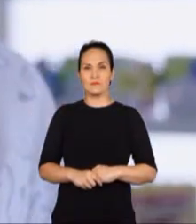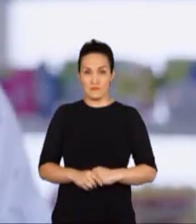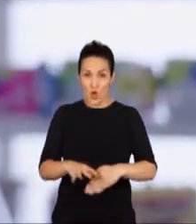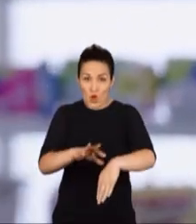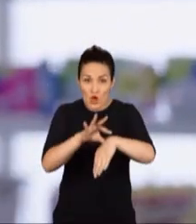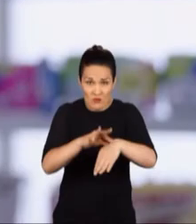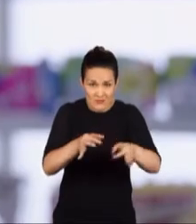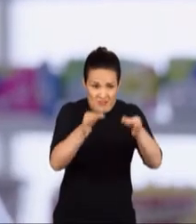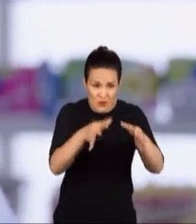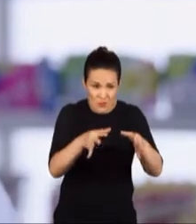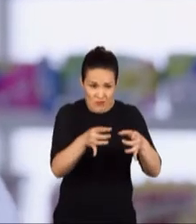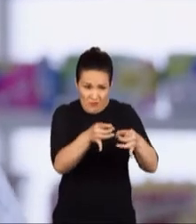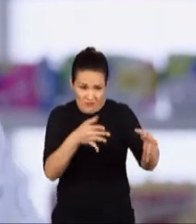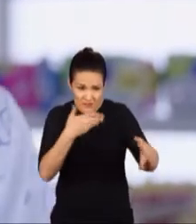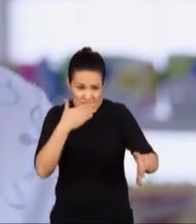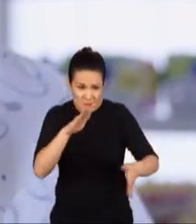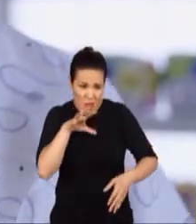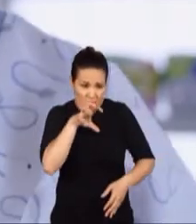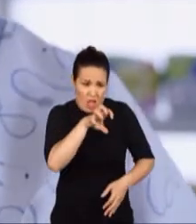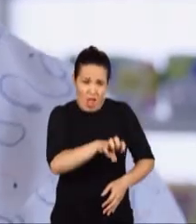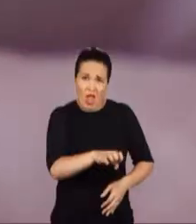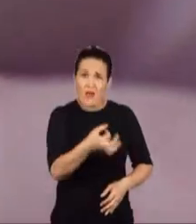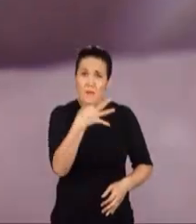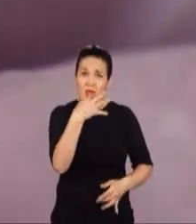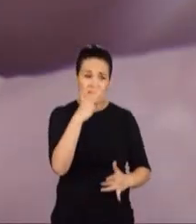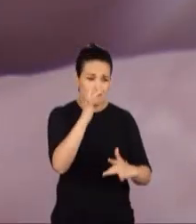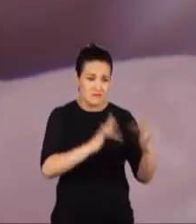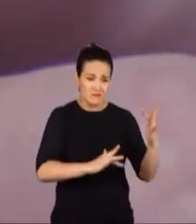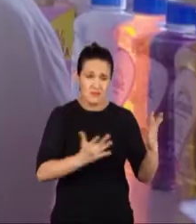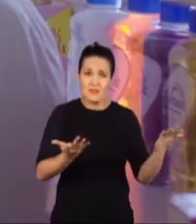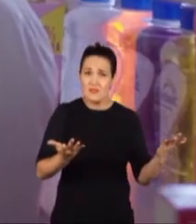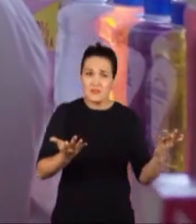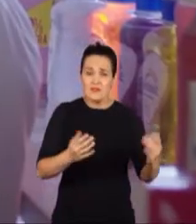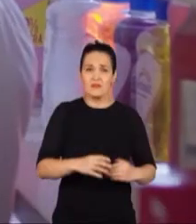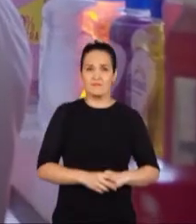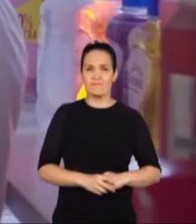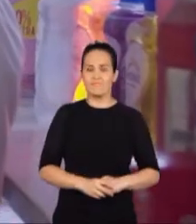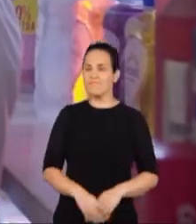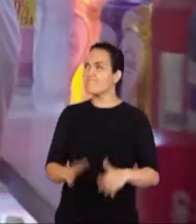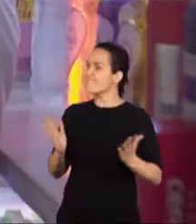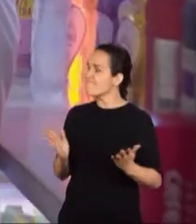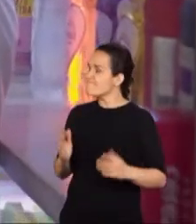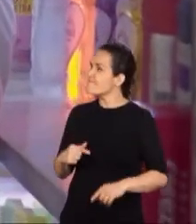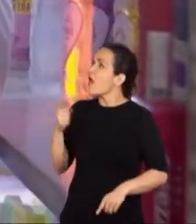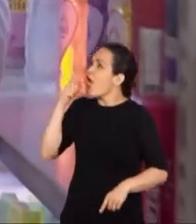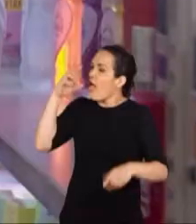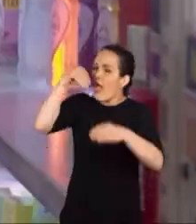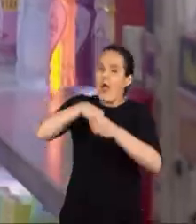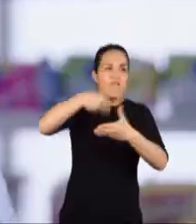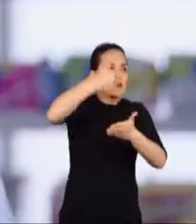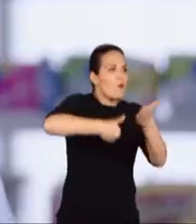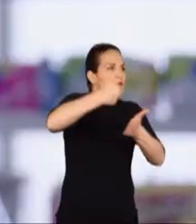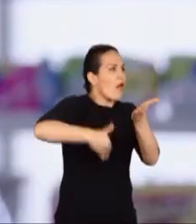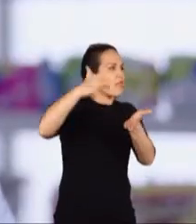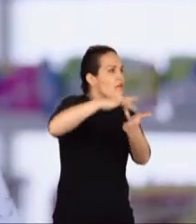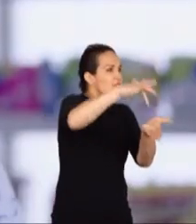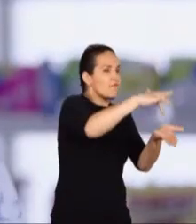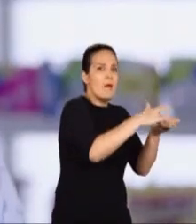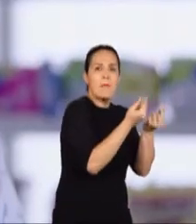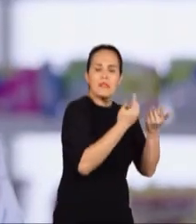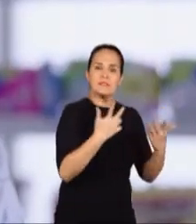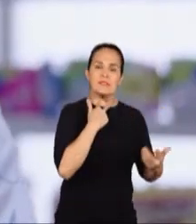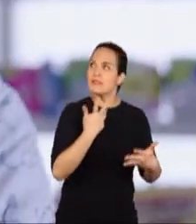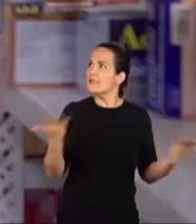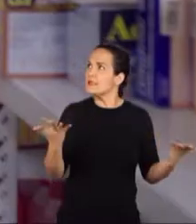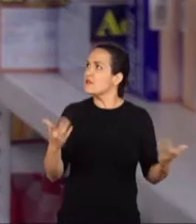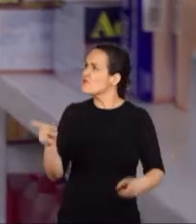¿Está seguro, doctor? Mire las fechas. Esos medicamentos están vencidos. Vea, mija, vencidas tengo las facturas que tengo que pagar.